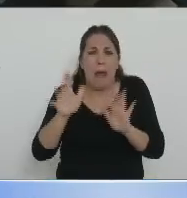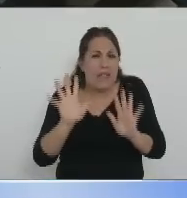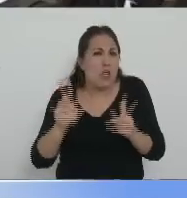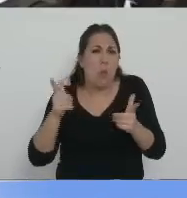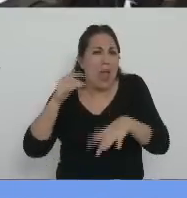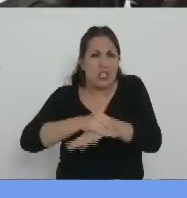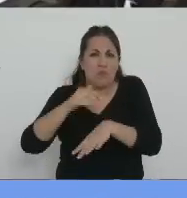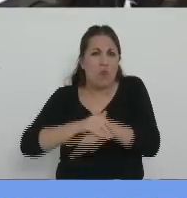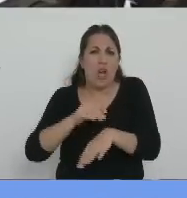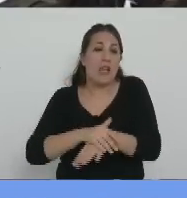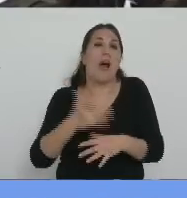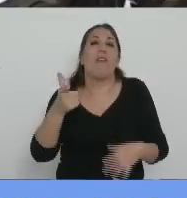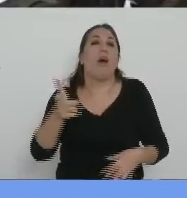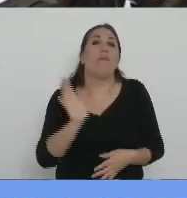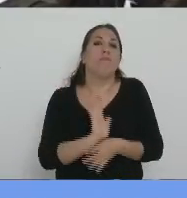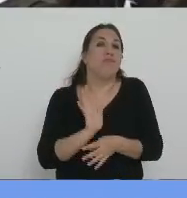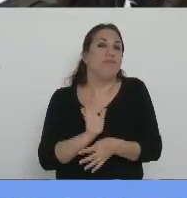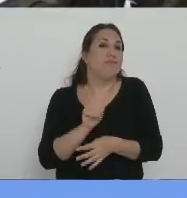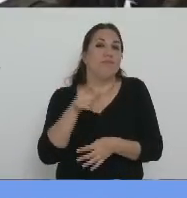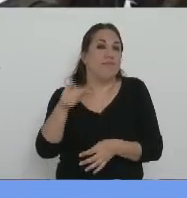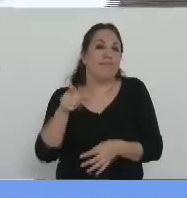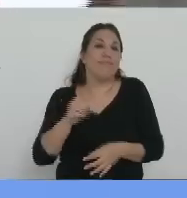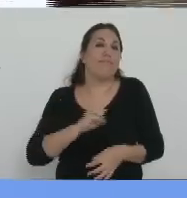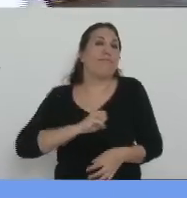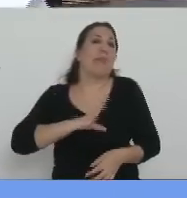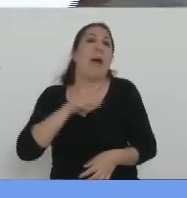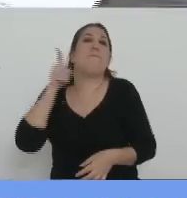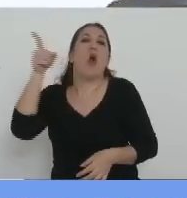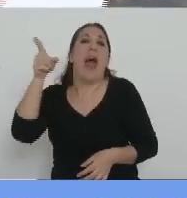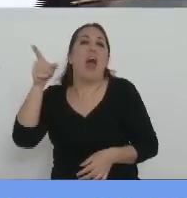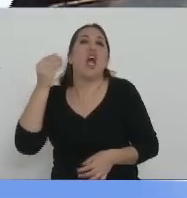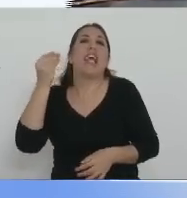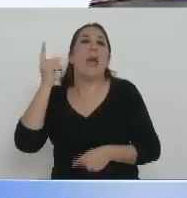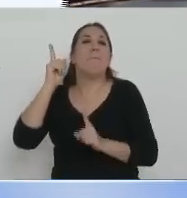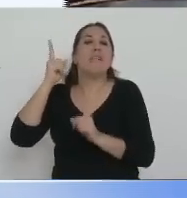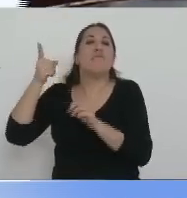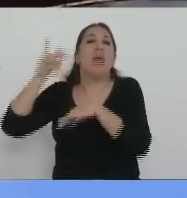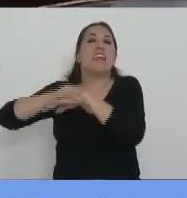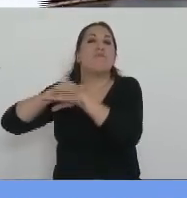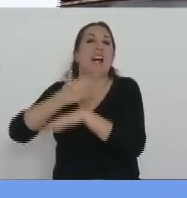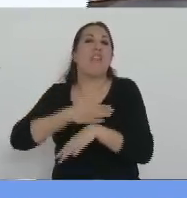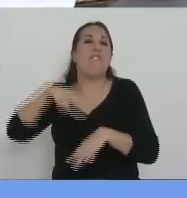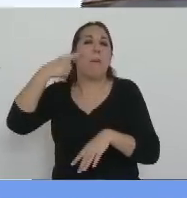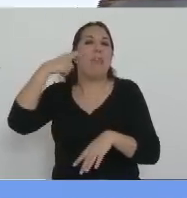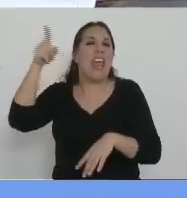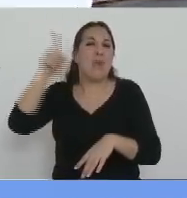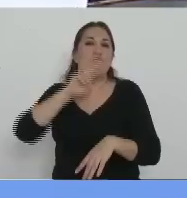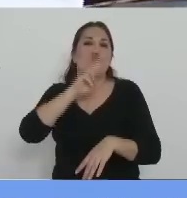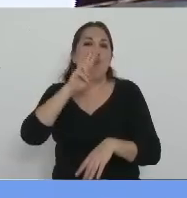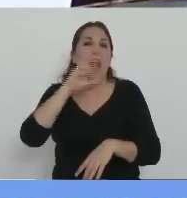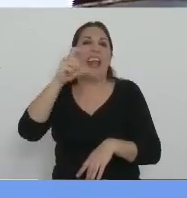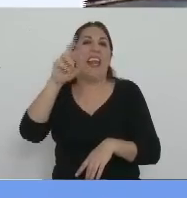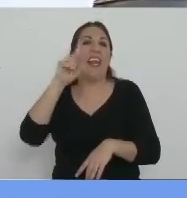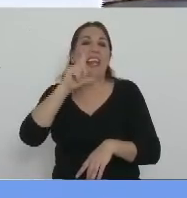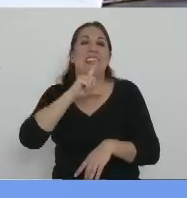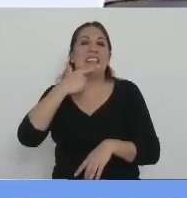claro estaban enamorados de christine lagard por eso hicieron esto esta es la columna que queda después de la